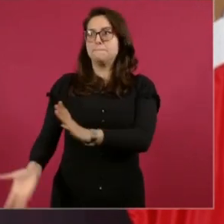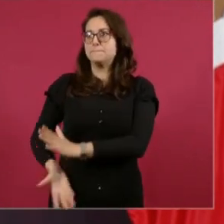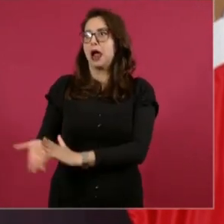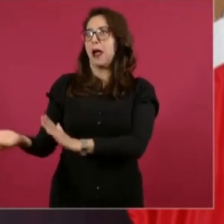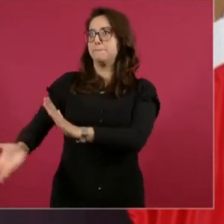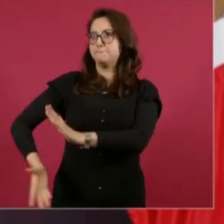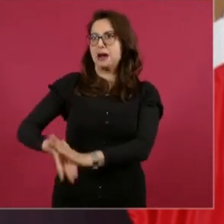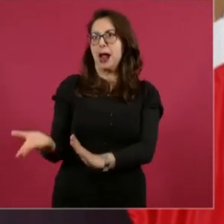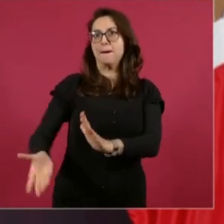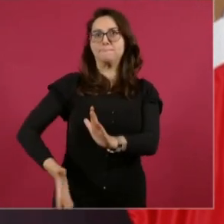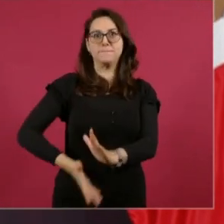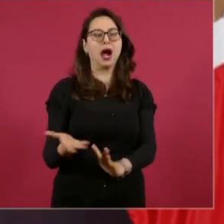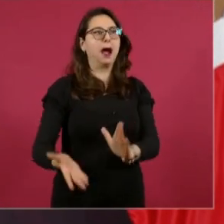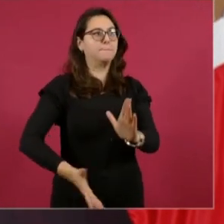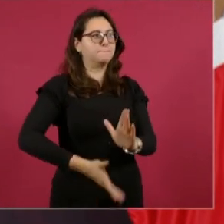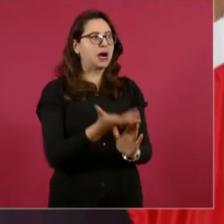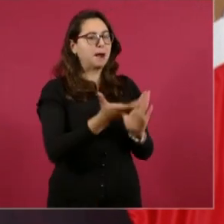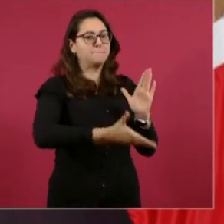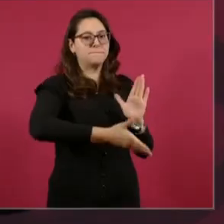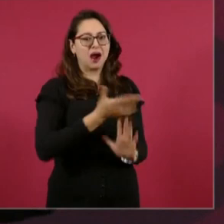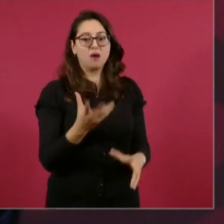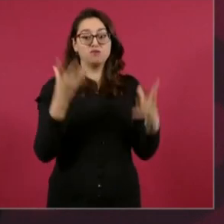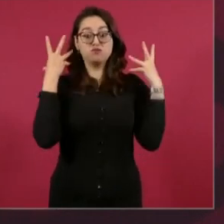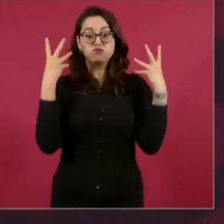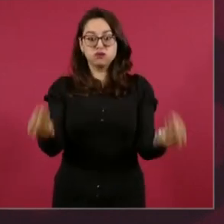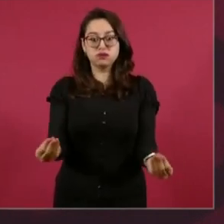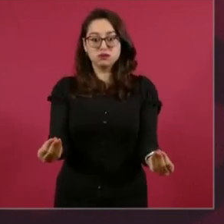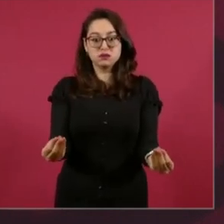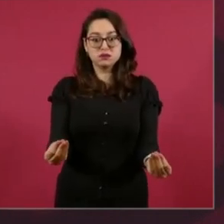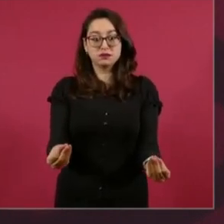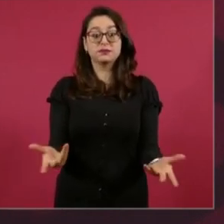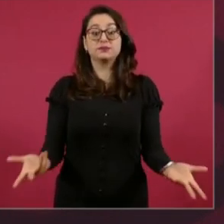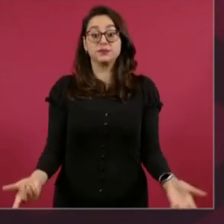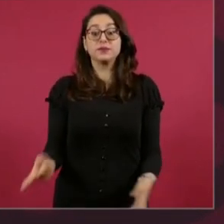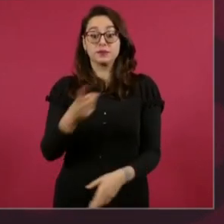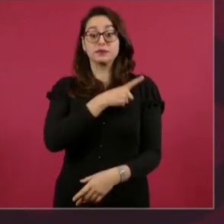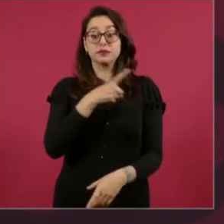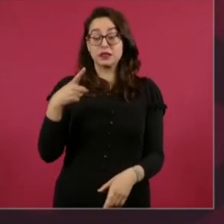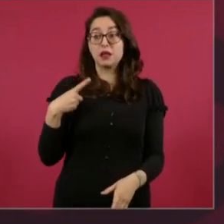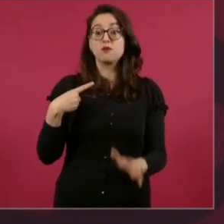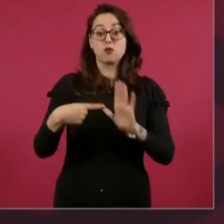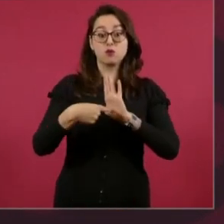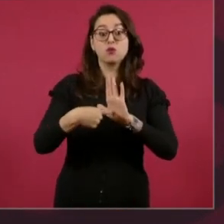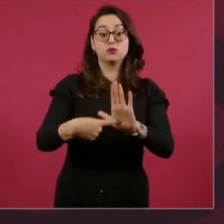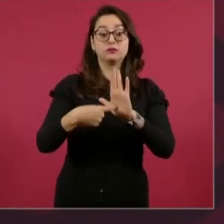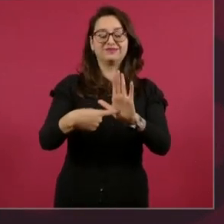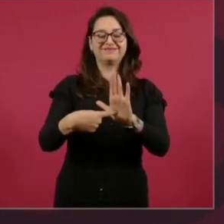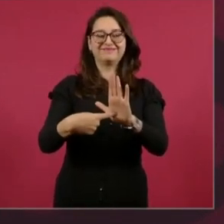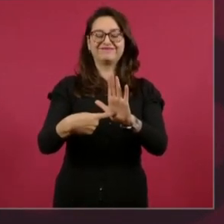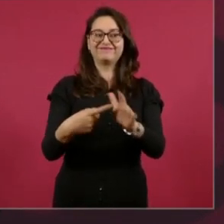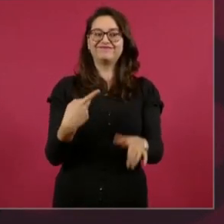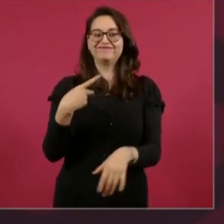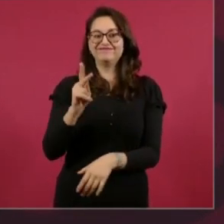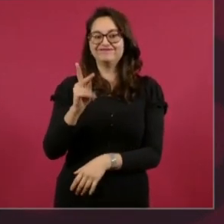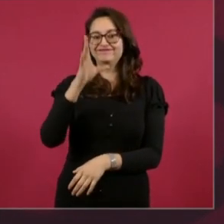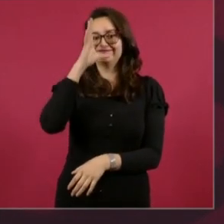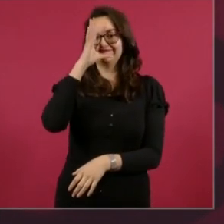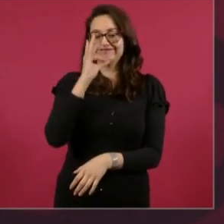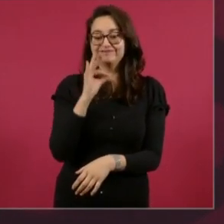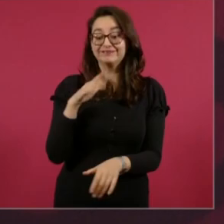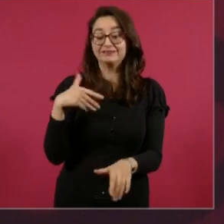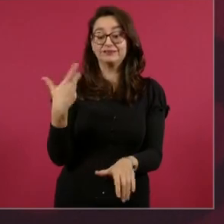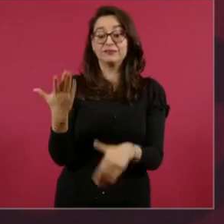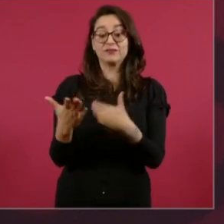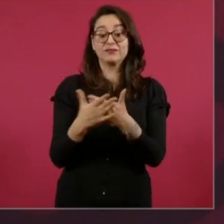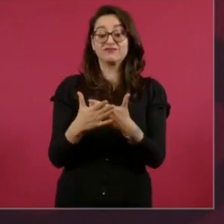poco vamos a ir dando a conocer, además que ya no vamos a poder estar informando